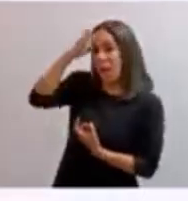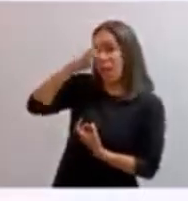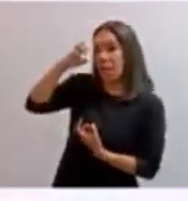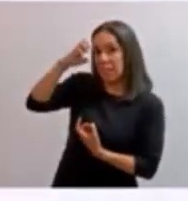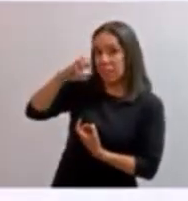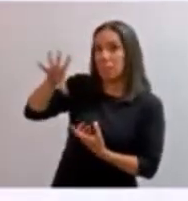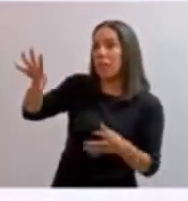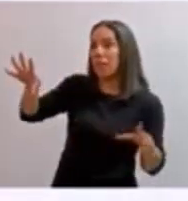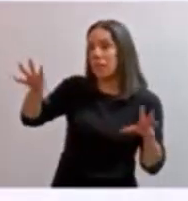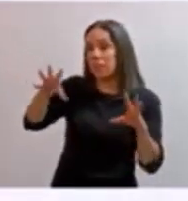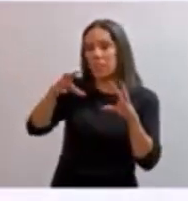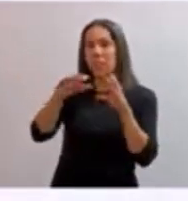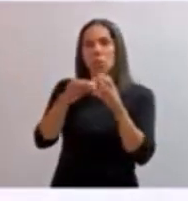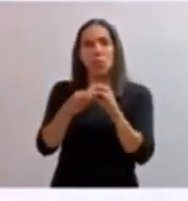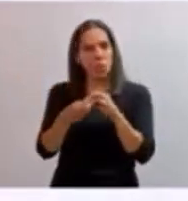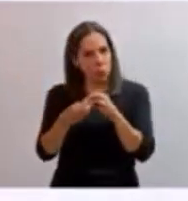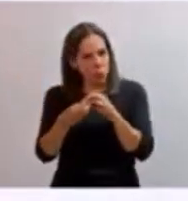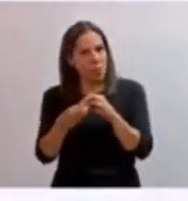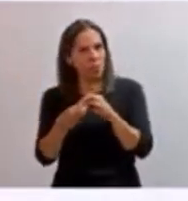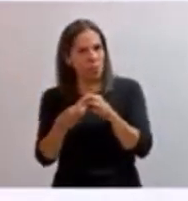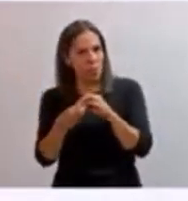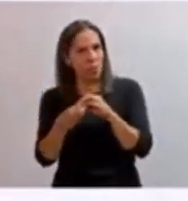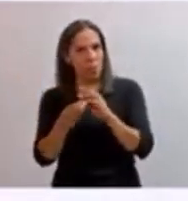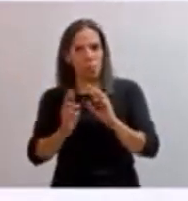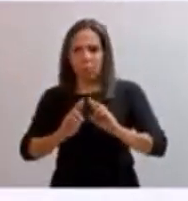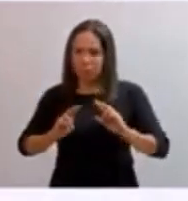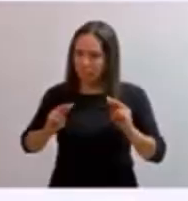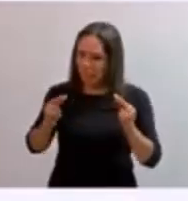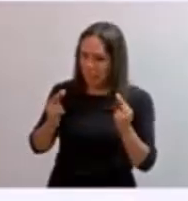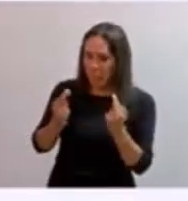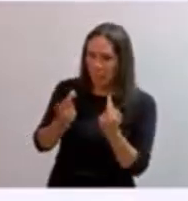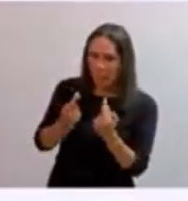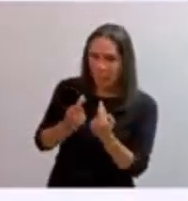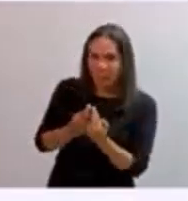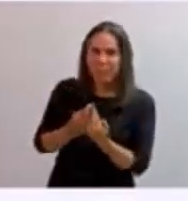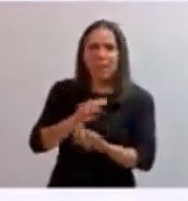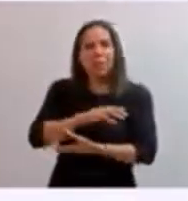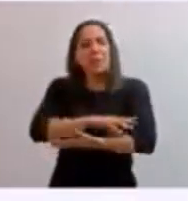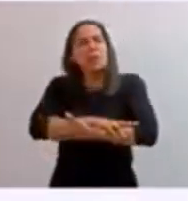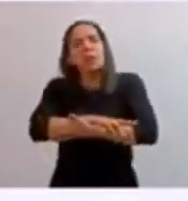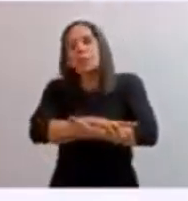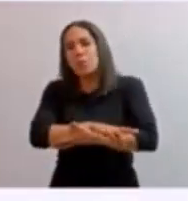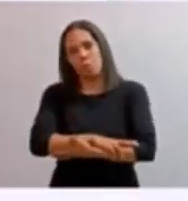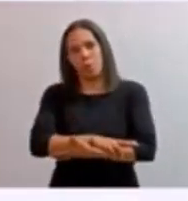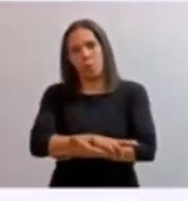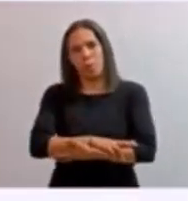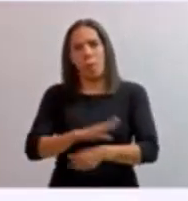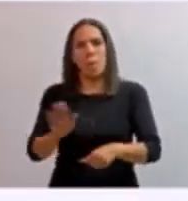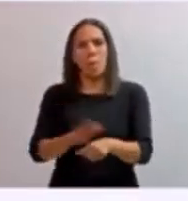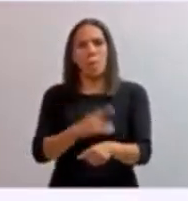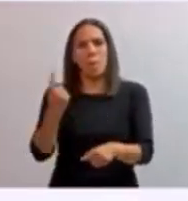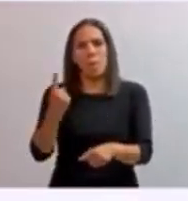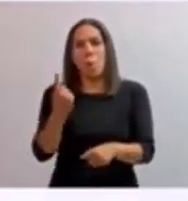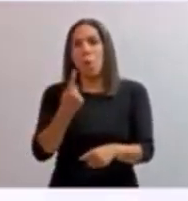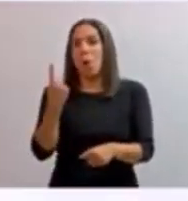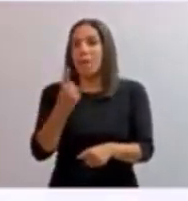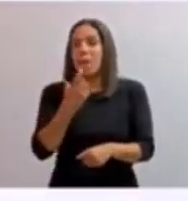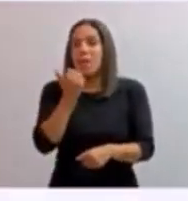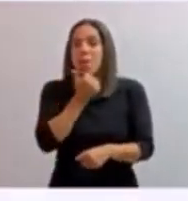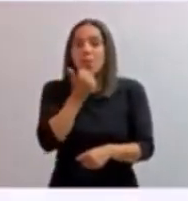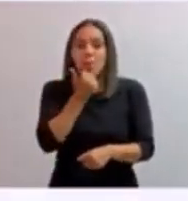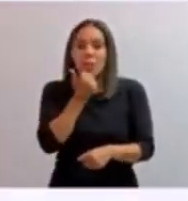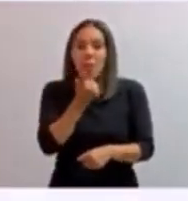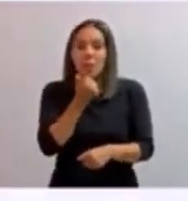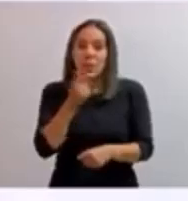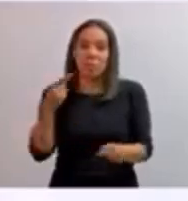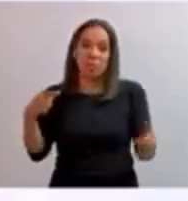el bienestar de estos alumnos, ¿no? Que finalmente son nuestra única razón de ser de todo el aparato